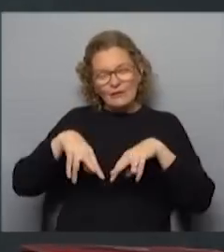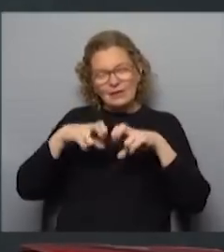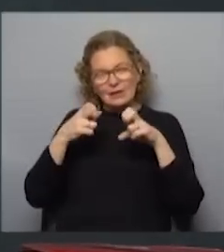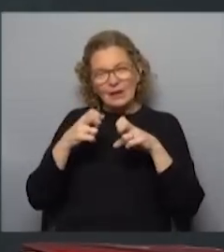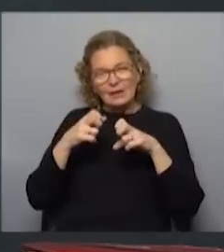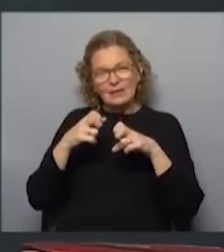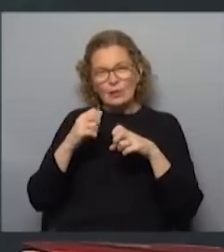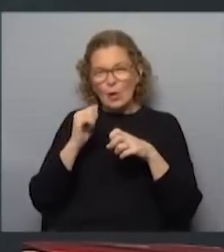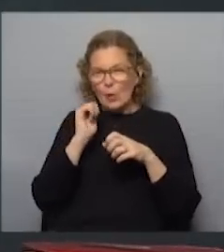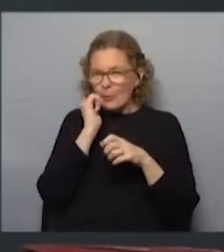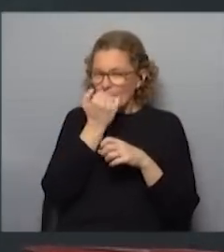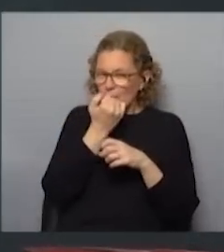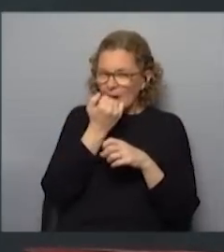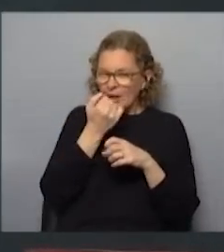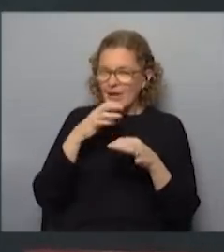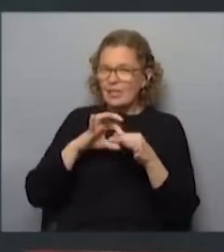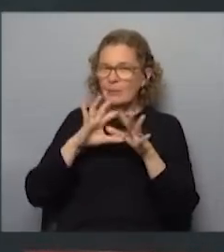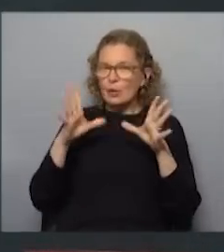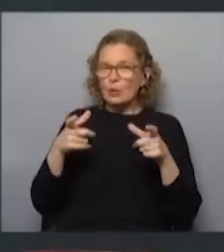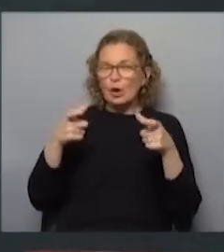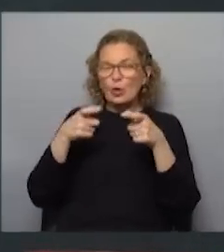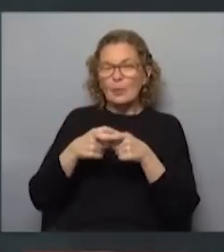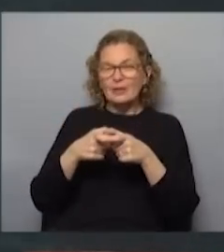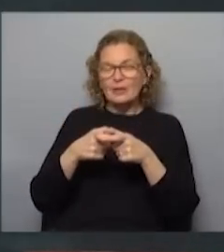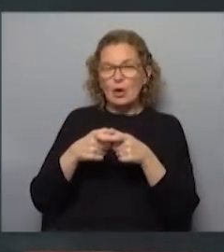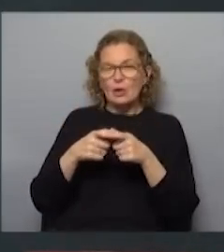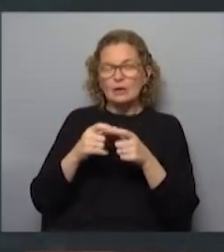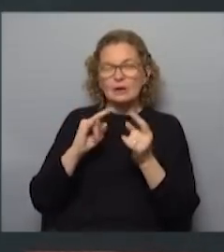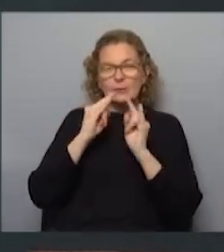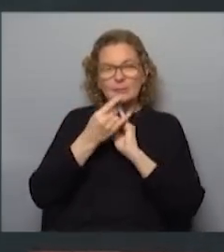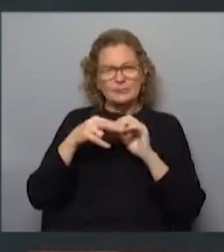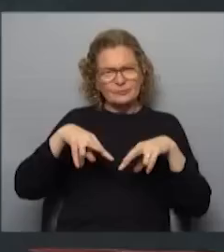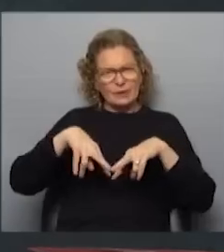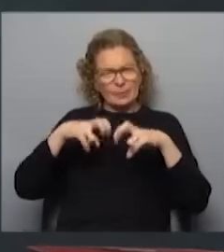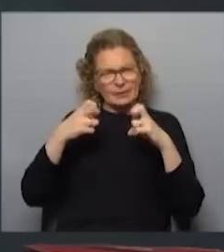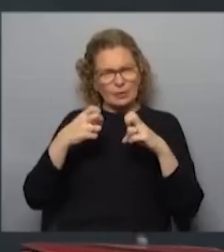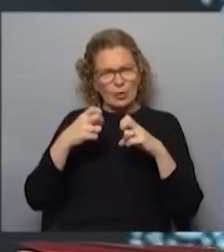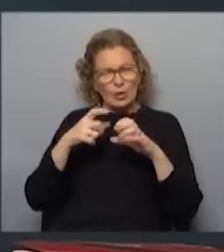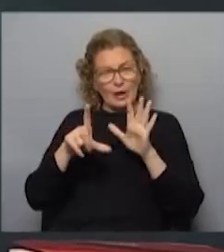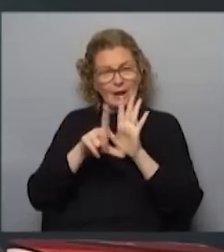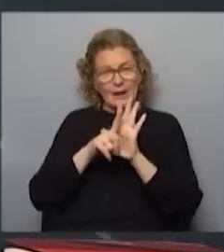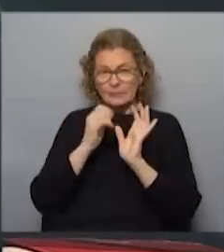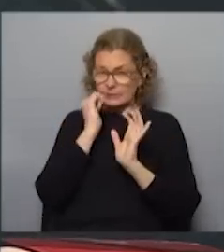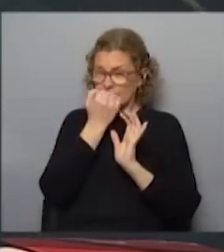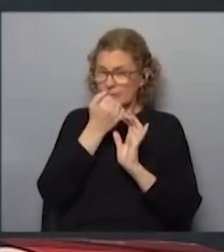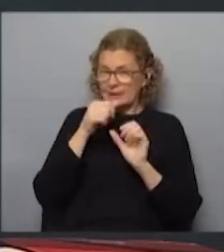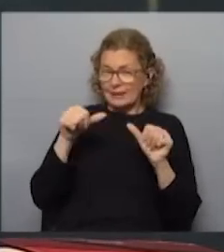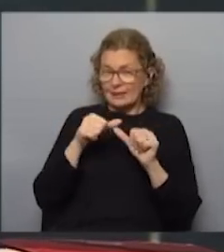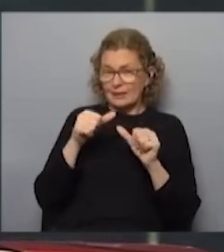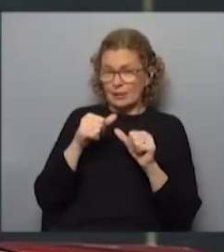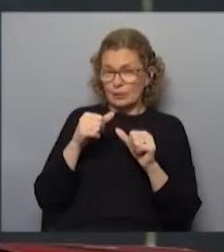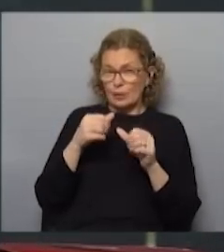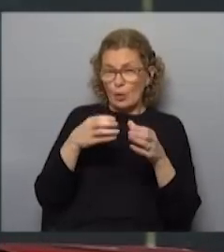espionaje en democracia como decíamos una comisión de la cámara de representantes investigó las actividades ilegales de espionaje realizadas desde